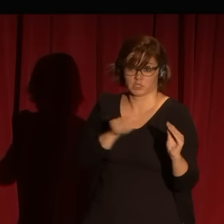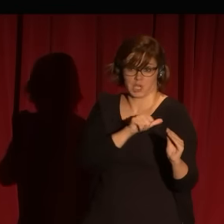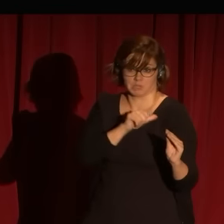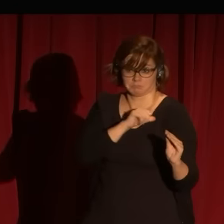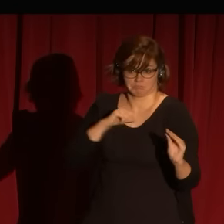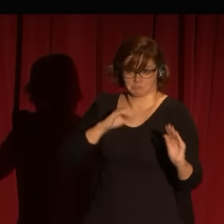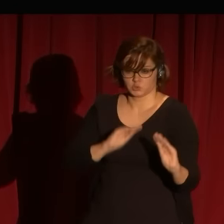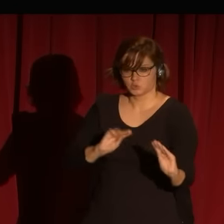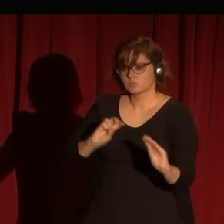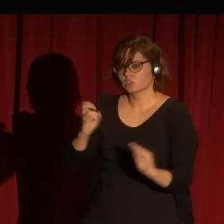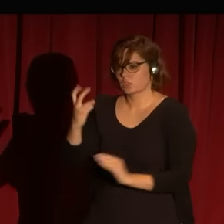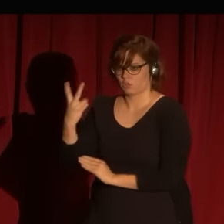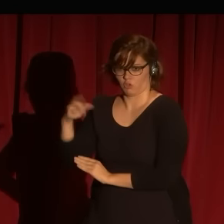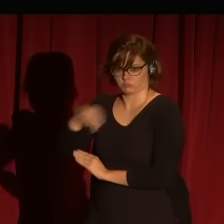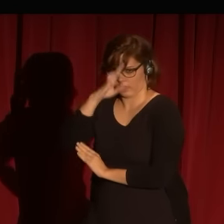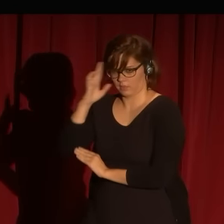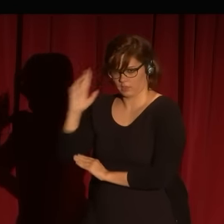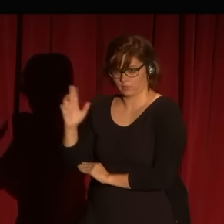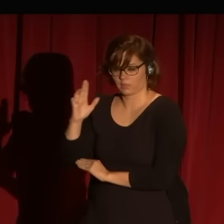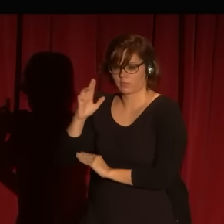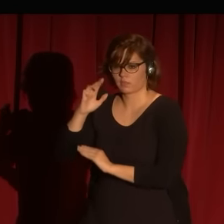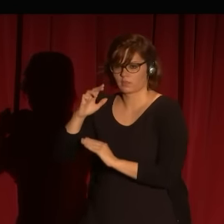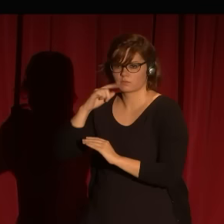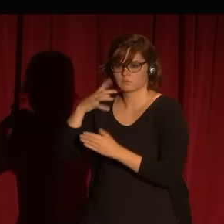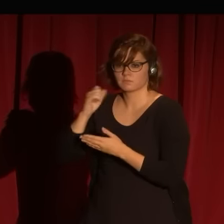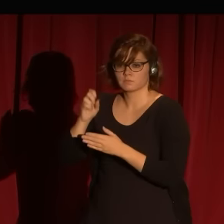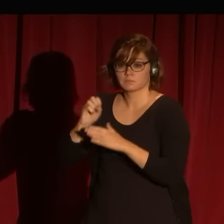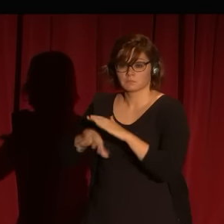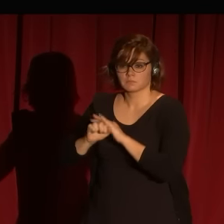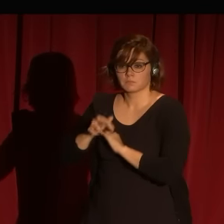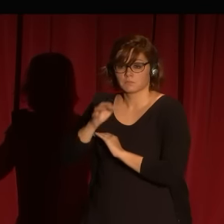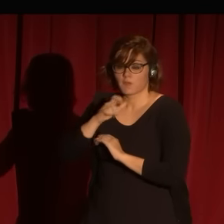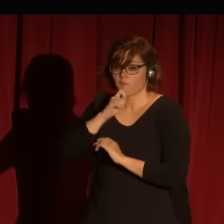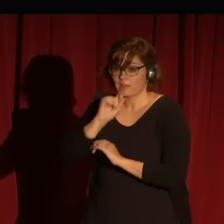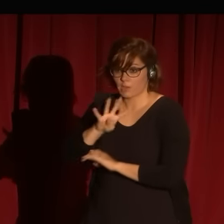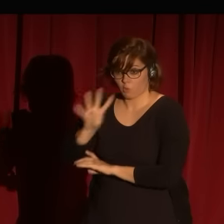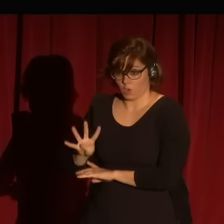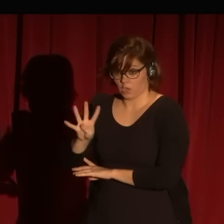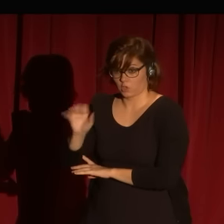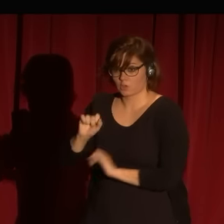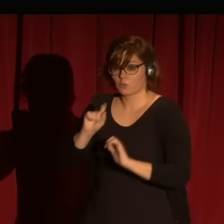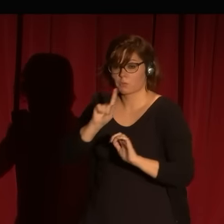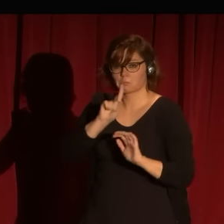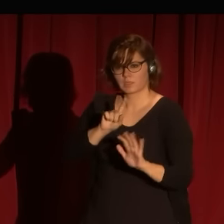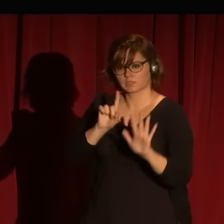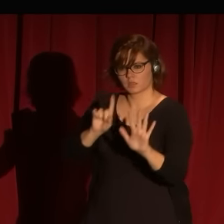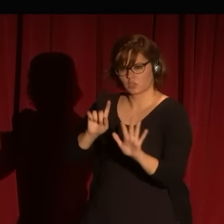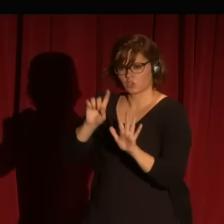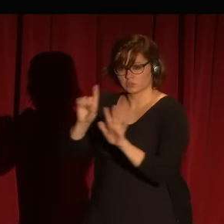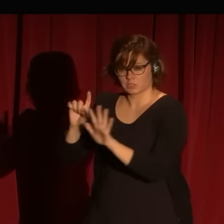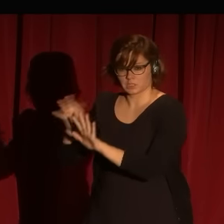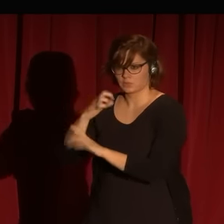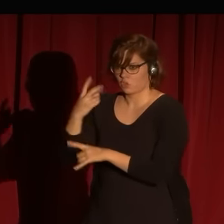dos en la colección del Rey Felipe IV que se inventaría el año después de morirse él en 1666 dos de los cuatro cuadros que tiene ahora El